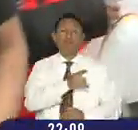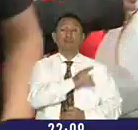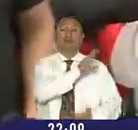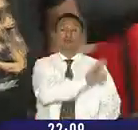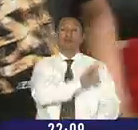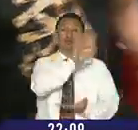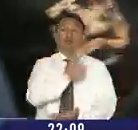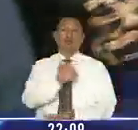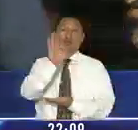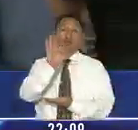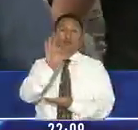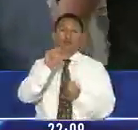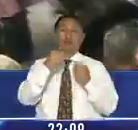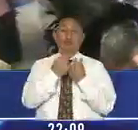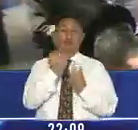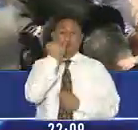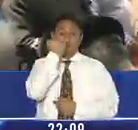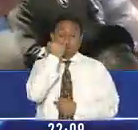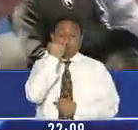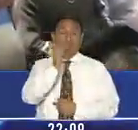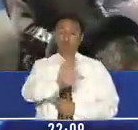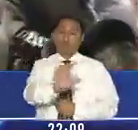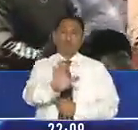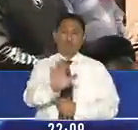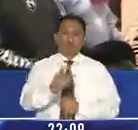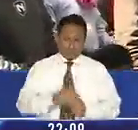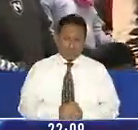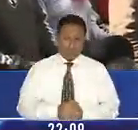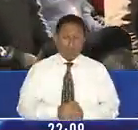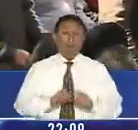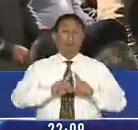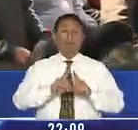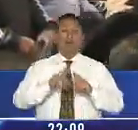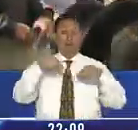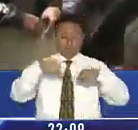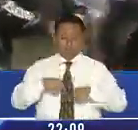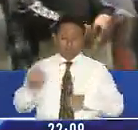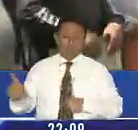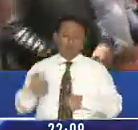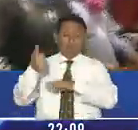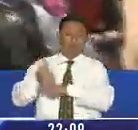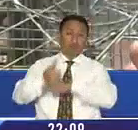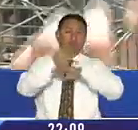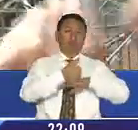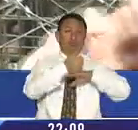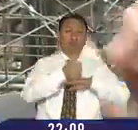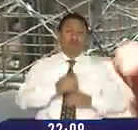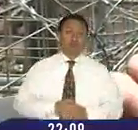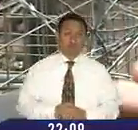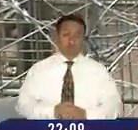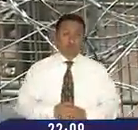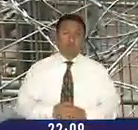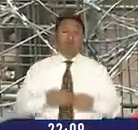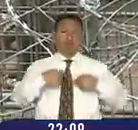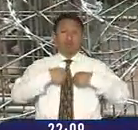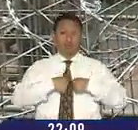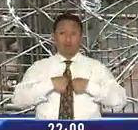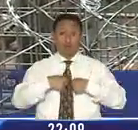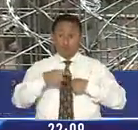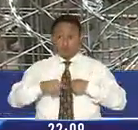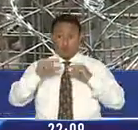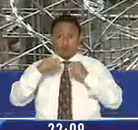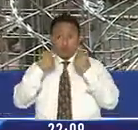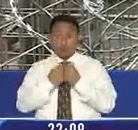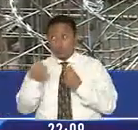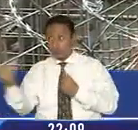de las organizaciones indígenas se negaron a pasar si no estaban presentes sus máximos líderes. No podemos conversar con un cierto grupo